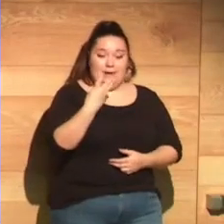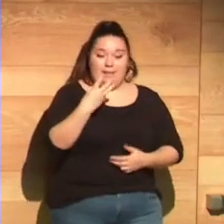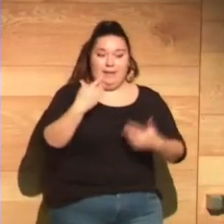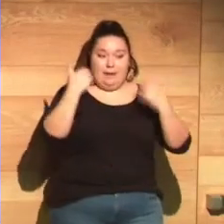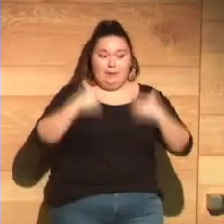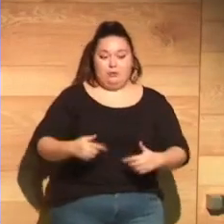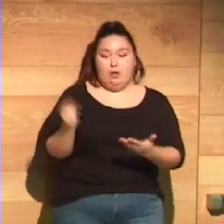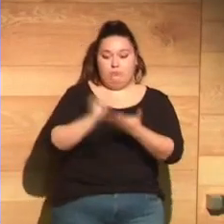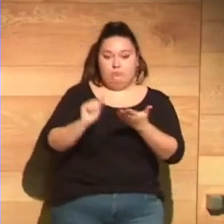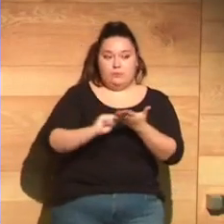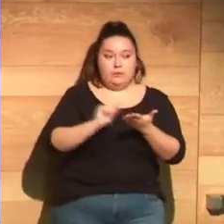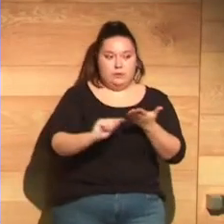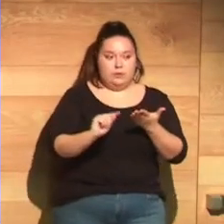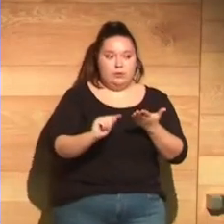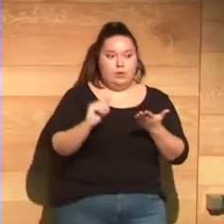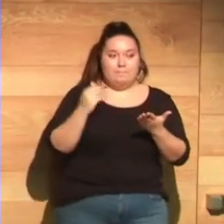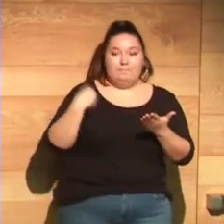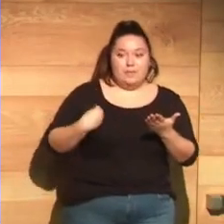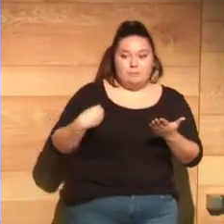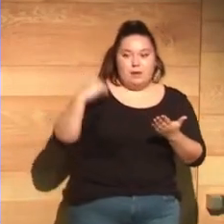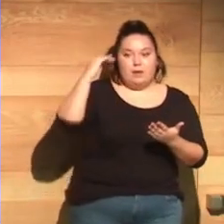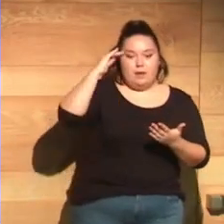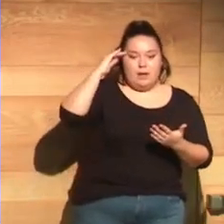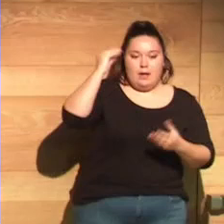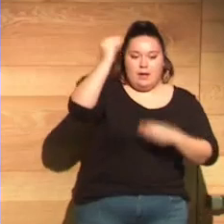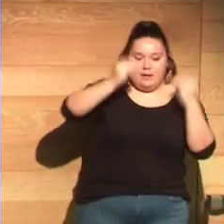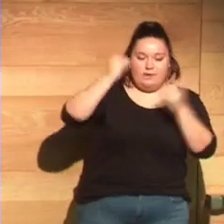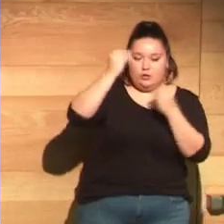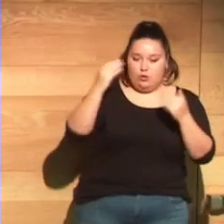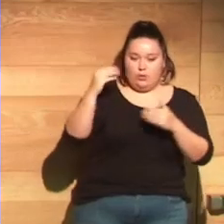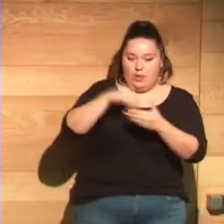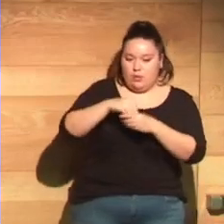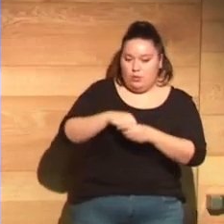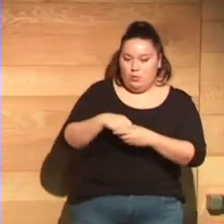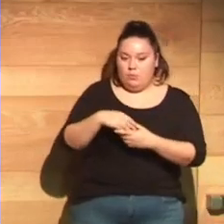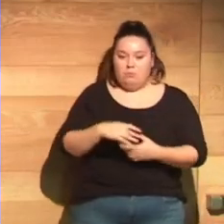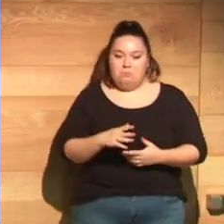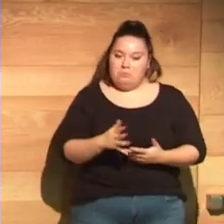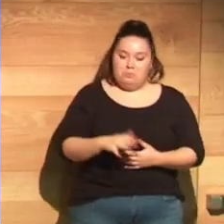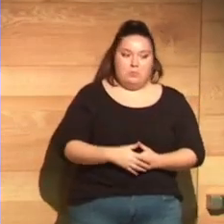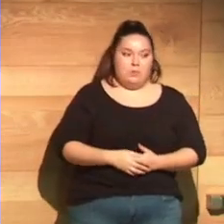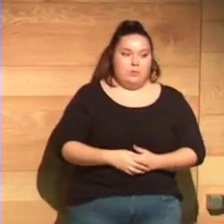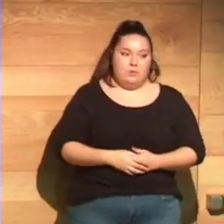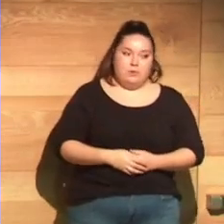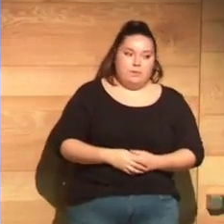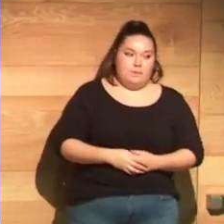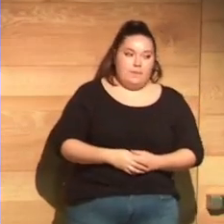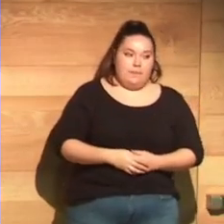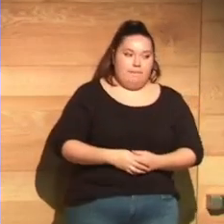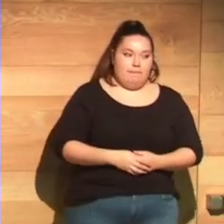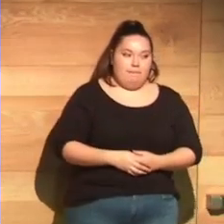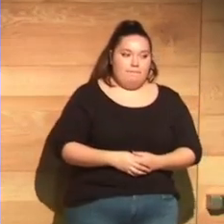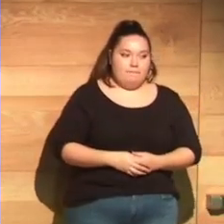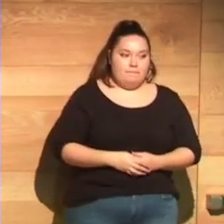eso, ¿no? Pero digo, no, hombre, no. Pero si lo hubiera escrito en tercera persona, pues hubiera habido una reflexión sobre eso, pero si te lo escribo en primera